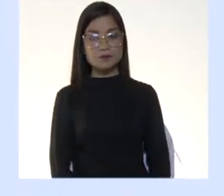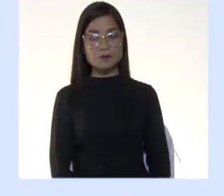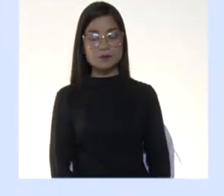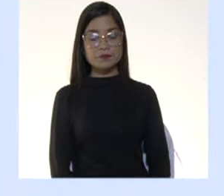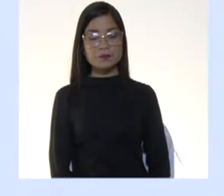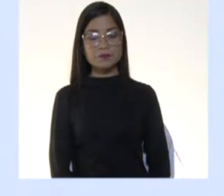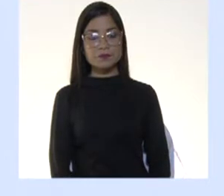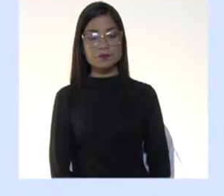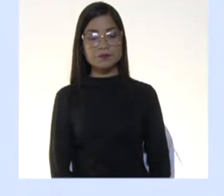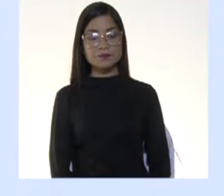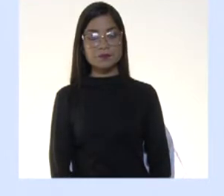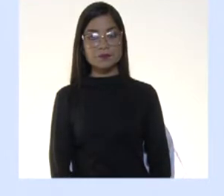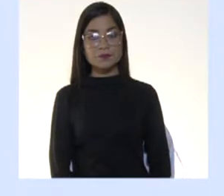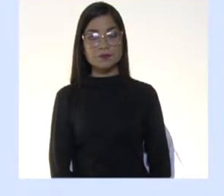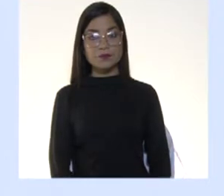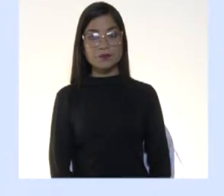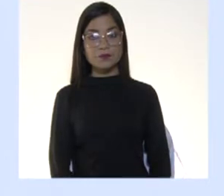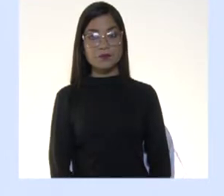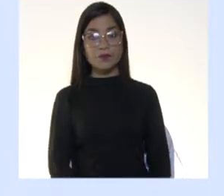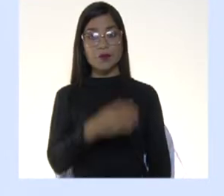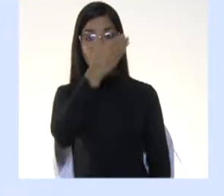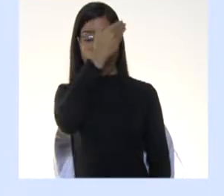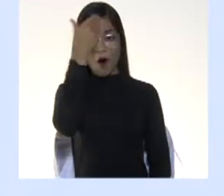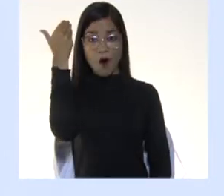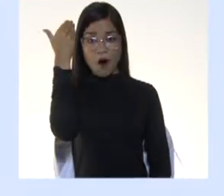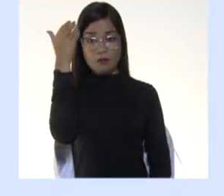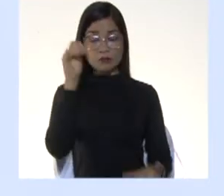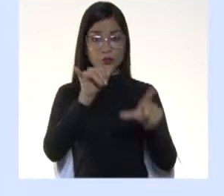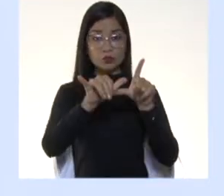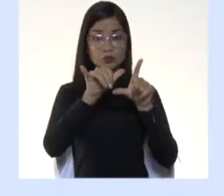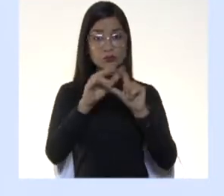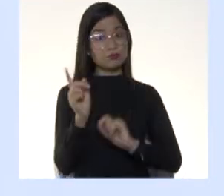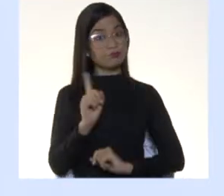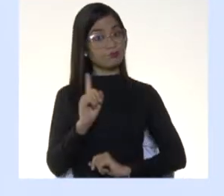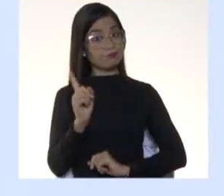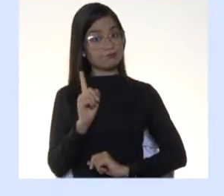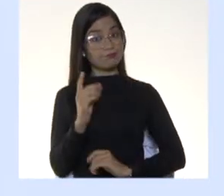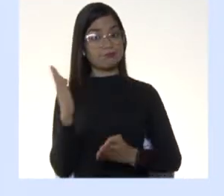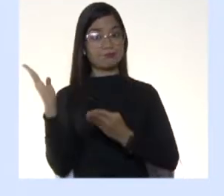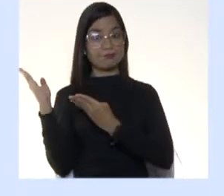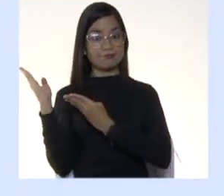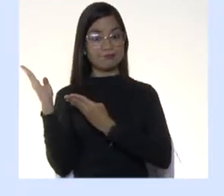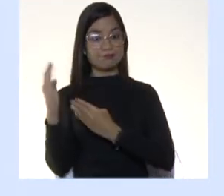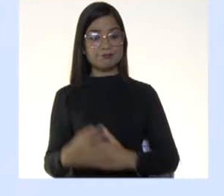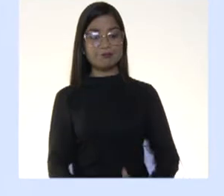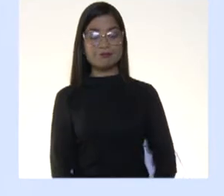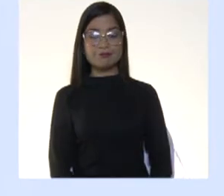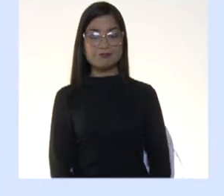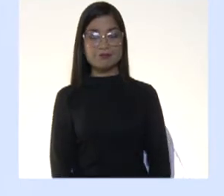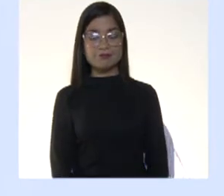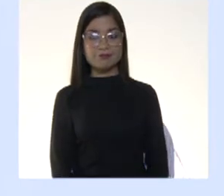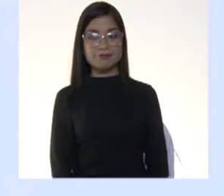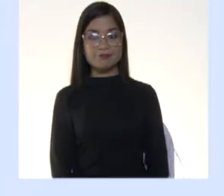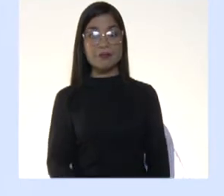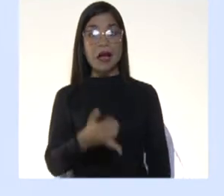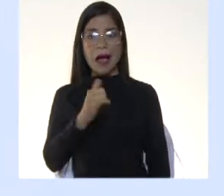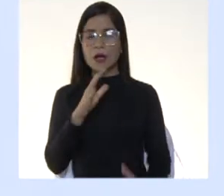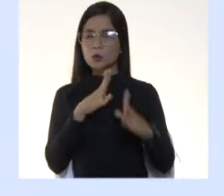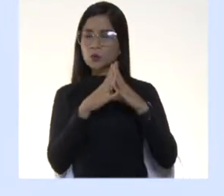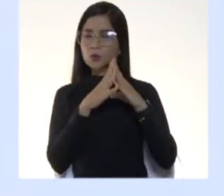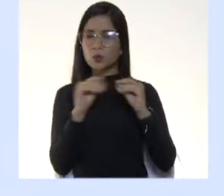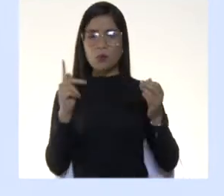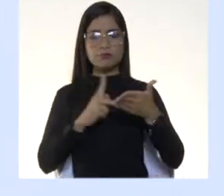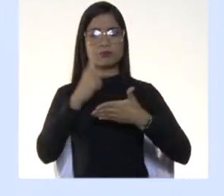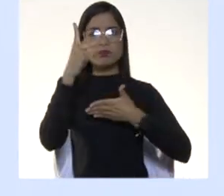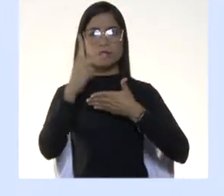cadafamiliaunaescuela.me.gov.be y no se pueden olvidar del canal de YouTube Cada Familia Una Escuela Oficial, porque allí tienen a disposición todos los